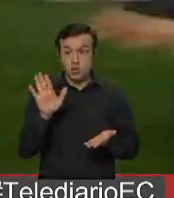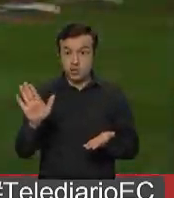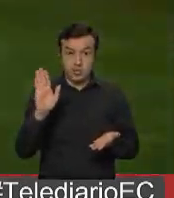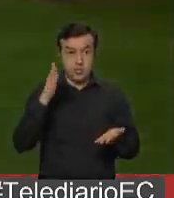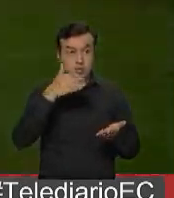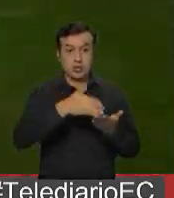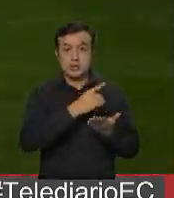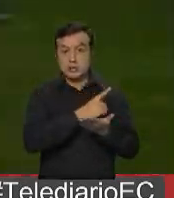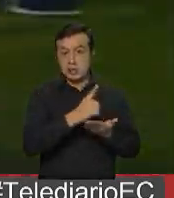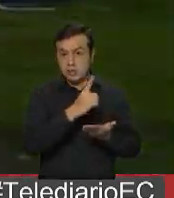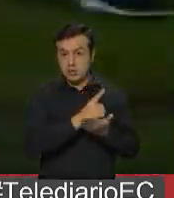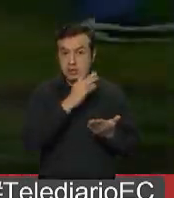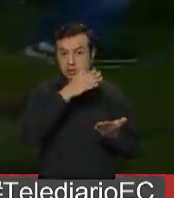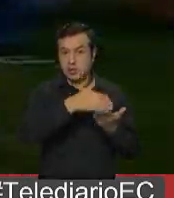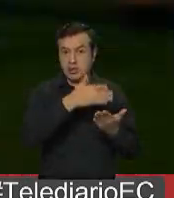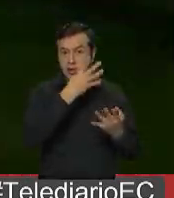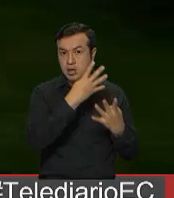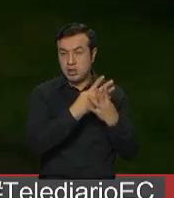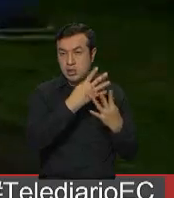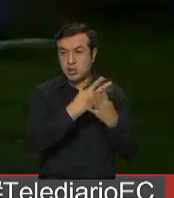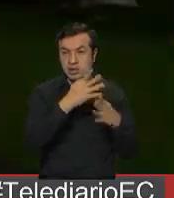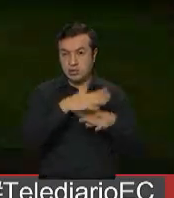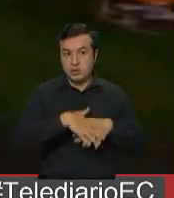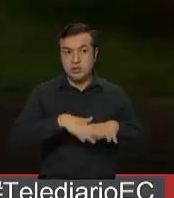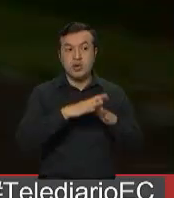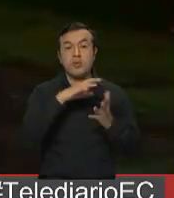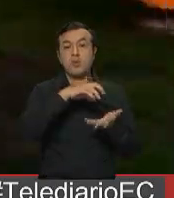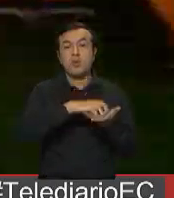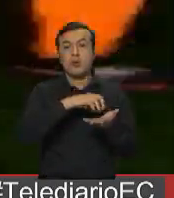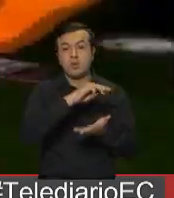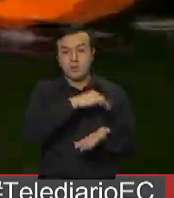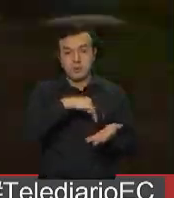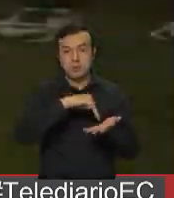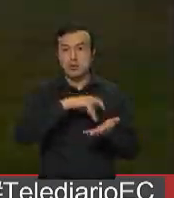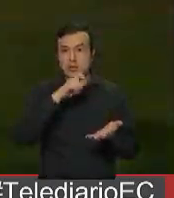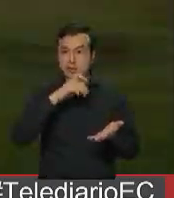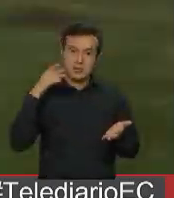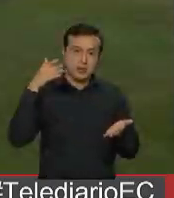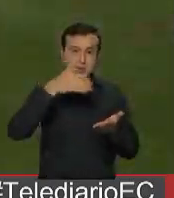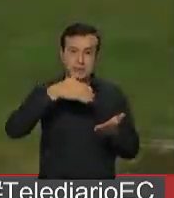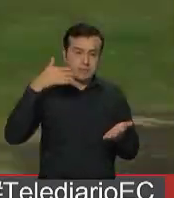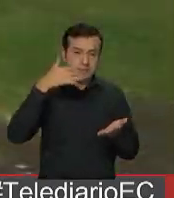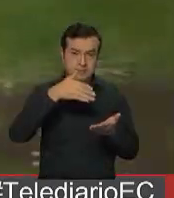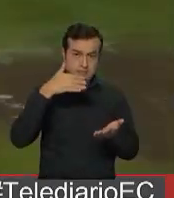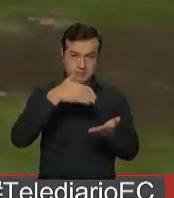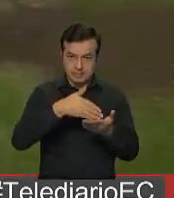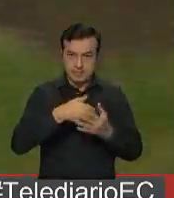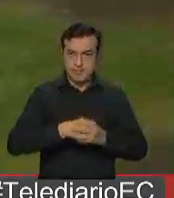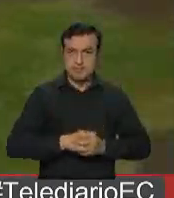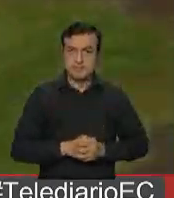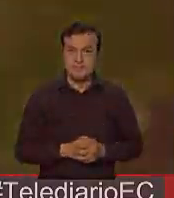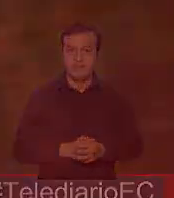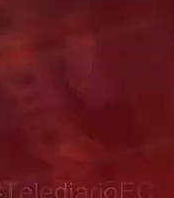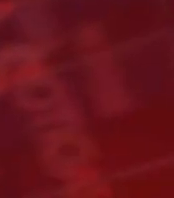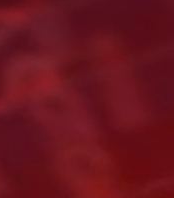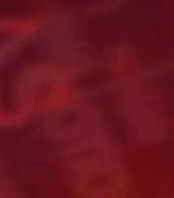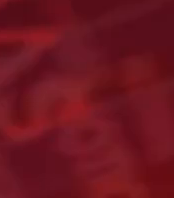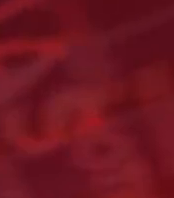presentarse semanalmente en la cárcel El Rodeo en la provincia de Manabí. Eduardo Córdoba, Ecuador TV.